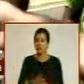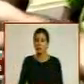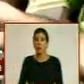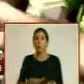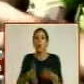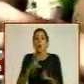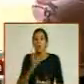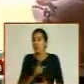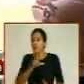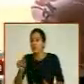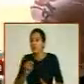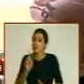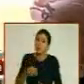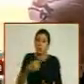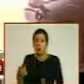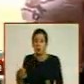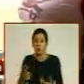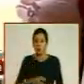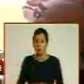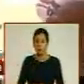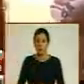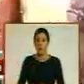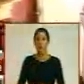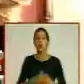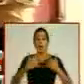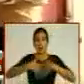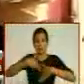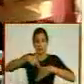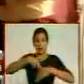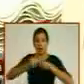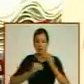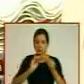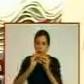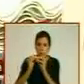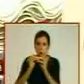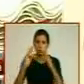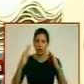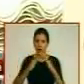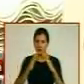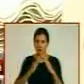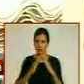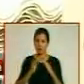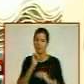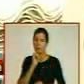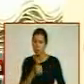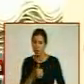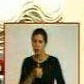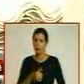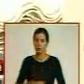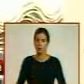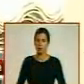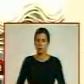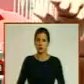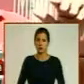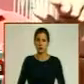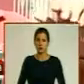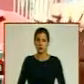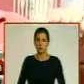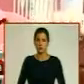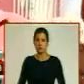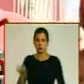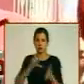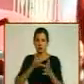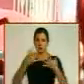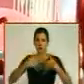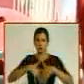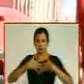que evacuar, si hay que evacuar. Por otra parte, PDVSA realiza reparaciones de las viviendas afectadas por el siniestro. El Centro de